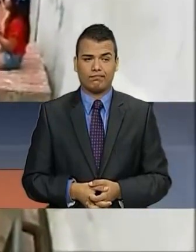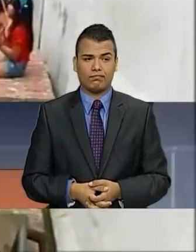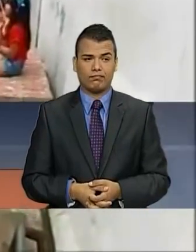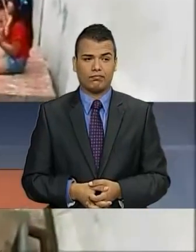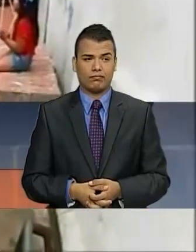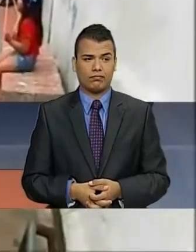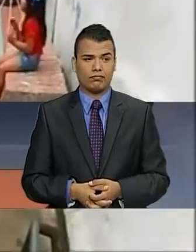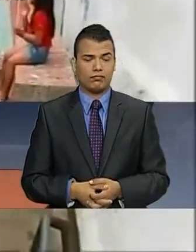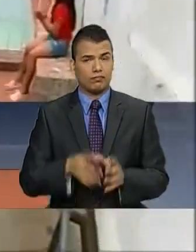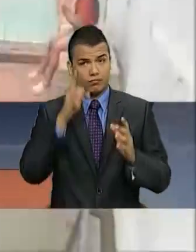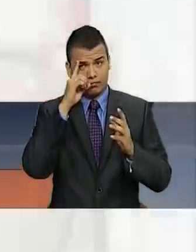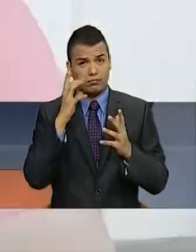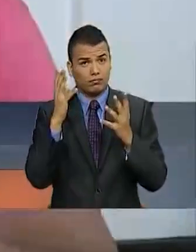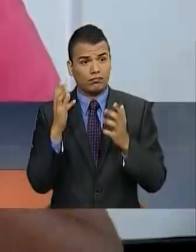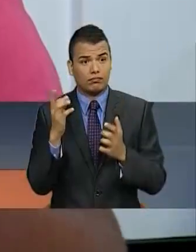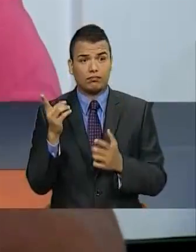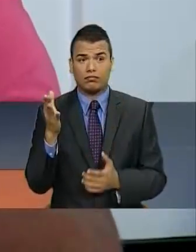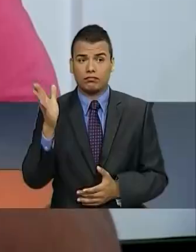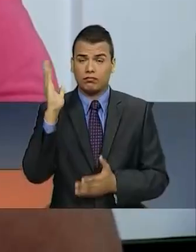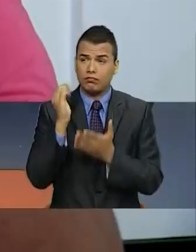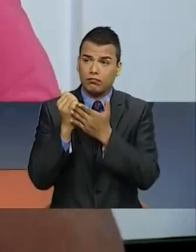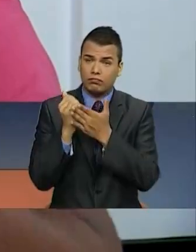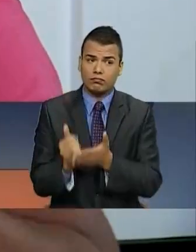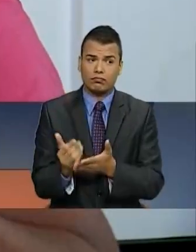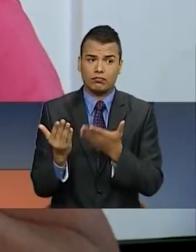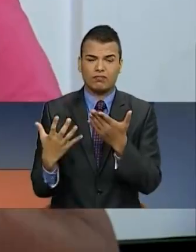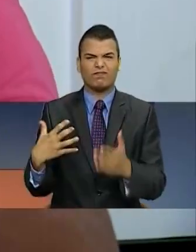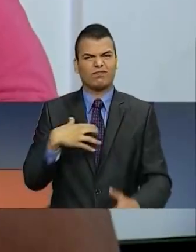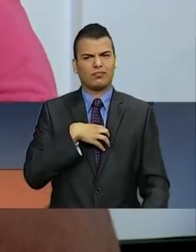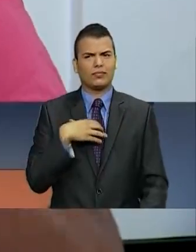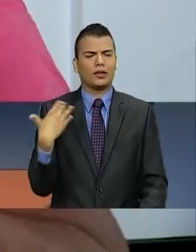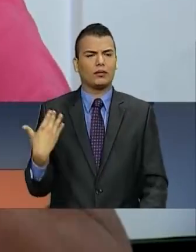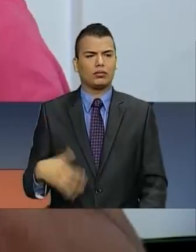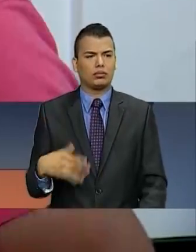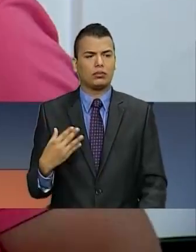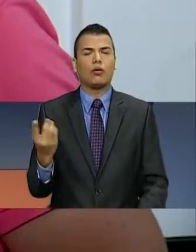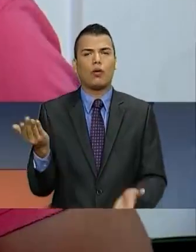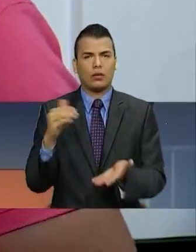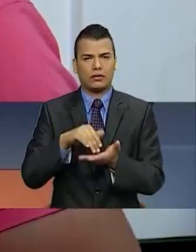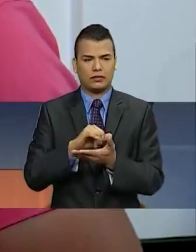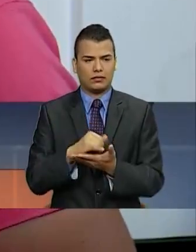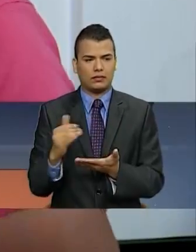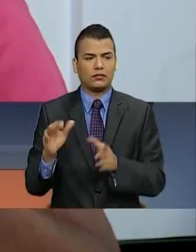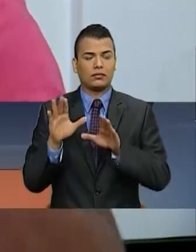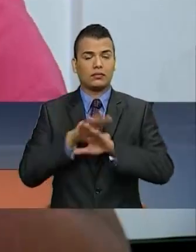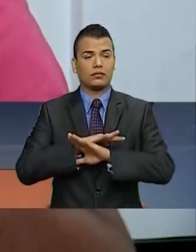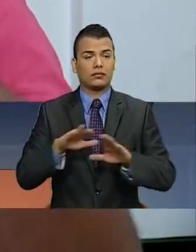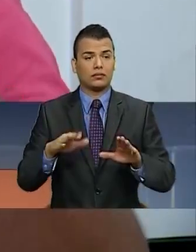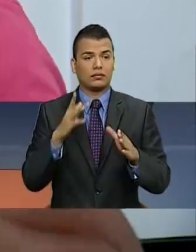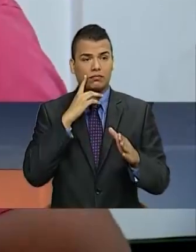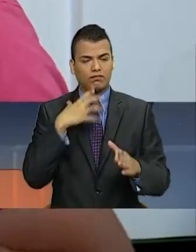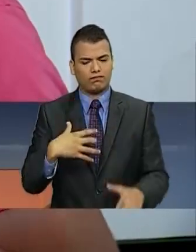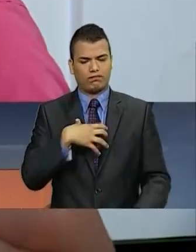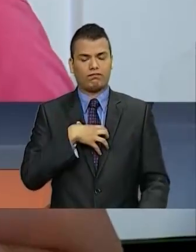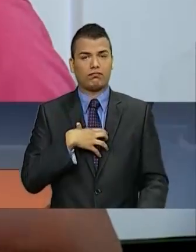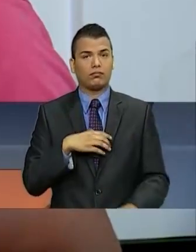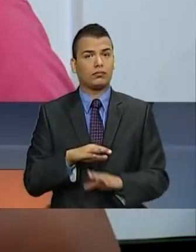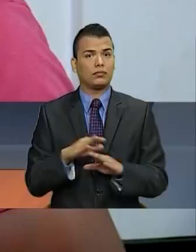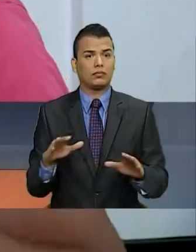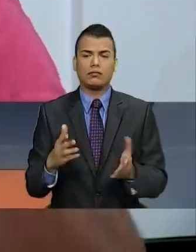Queremos, si Dios lo permite, que nuestro campeón vuelva a ser un campeón, primero